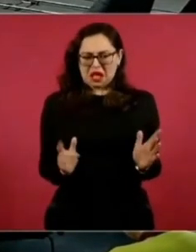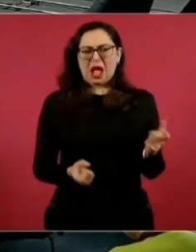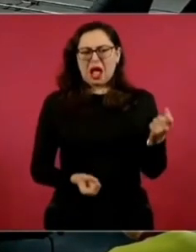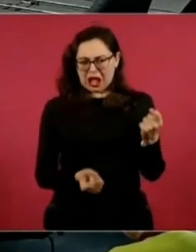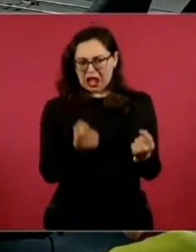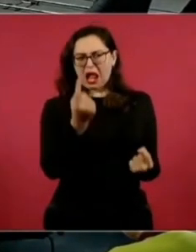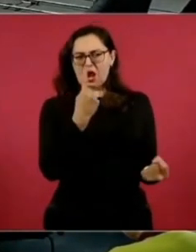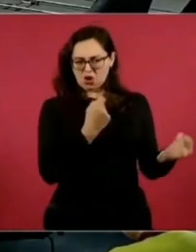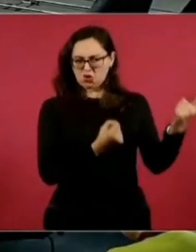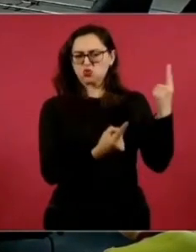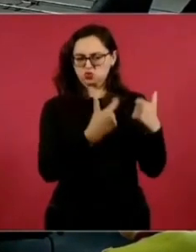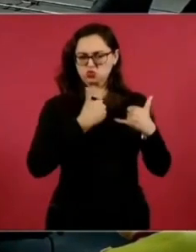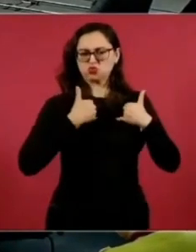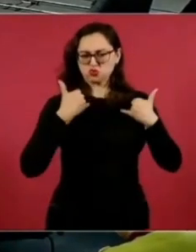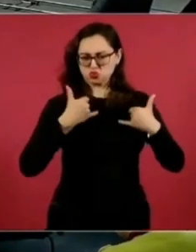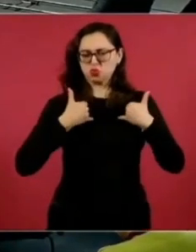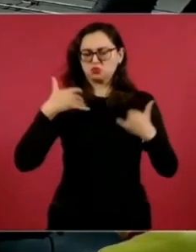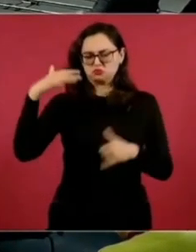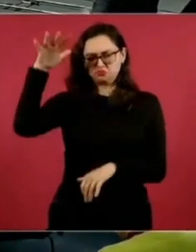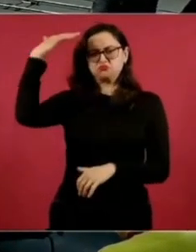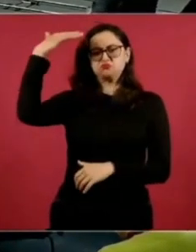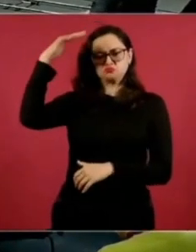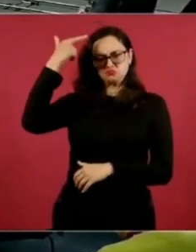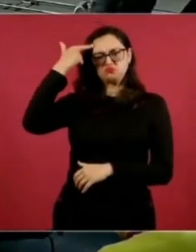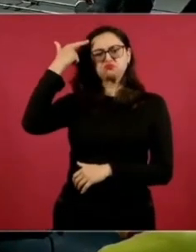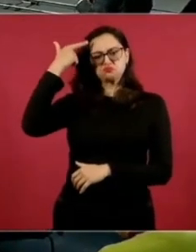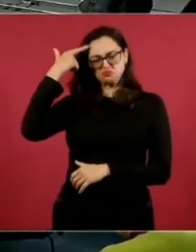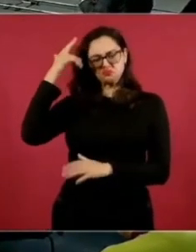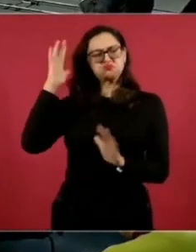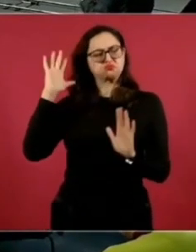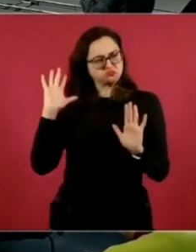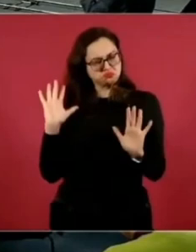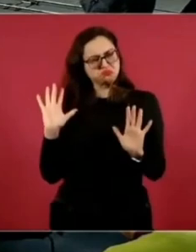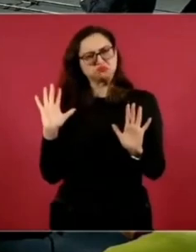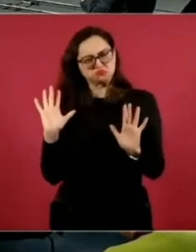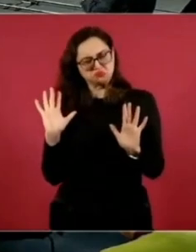Sí este se